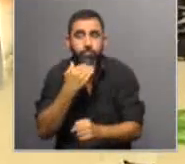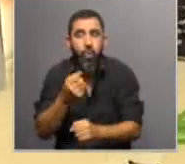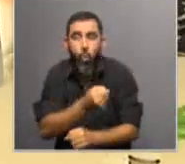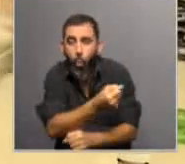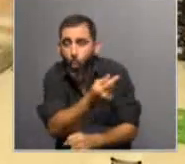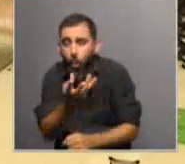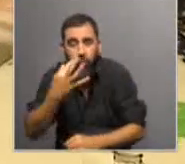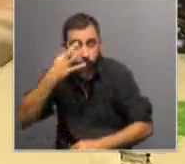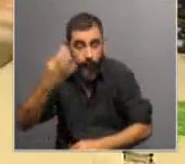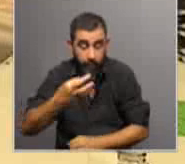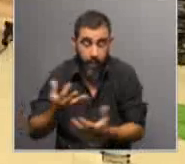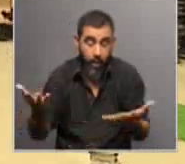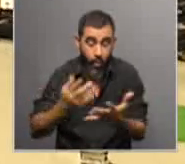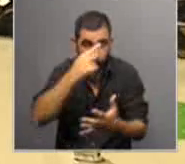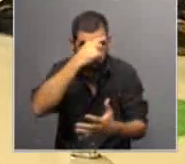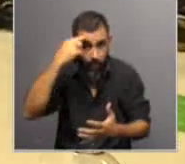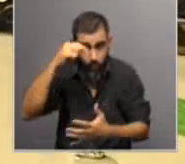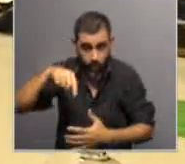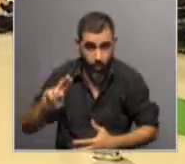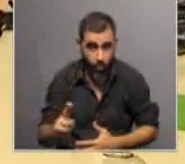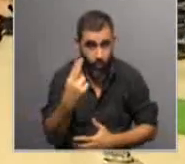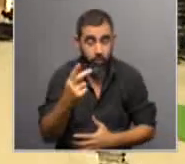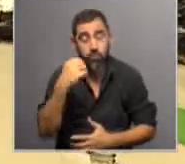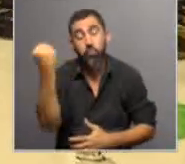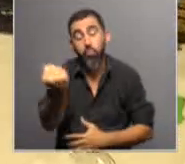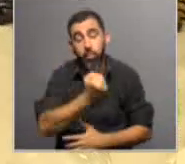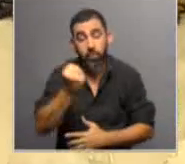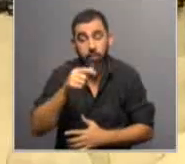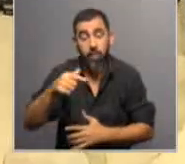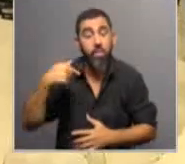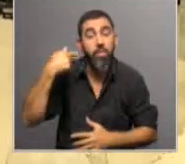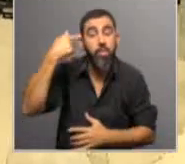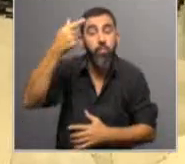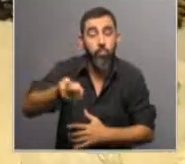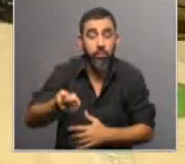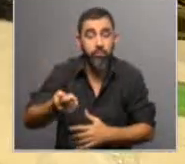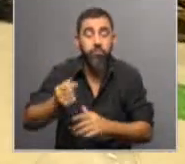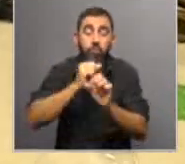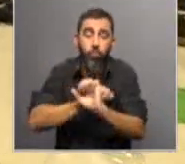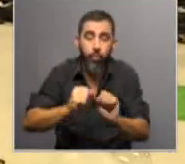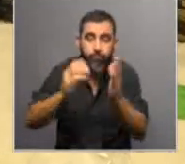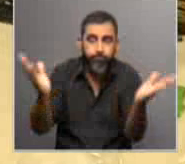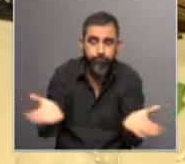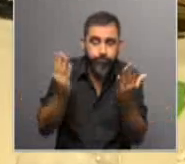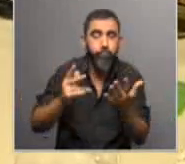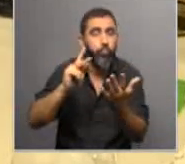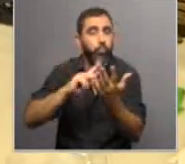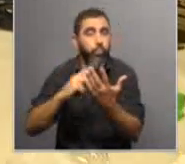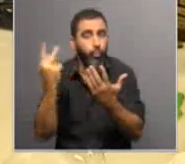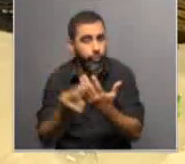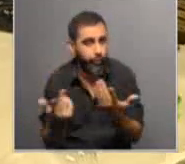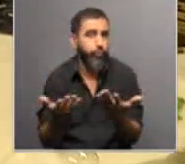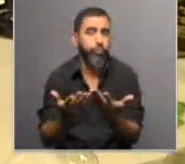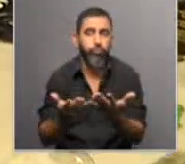cuántos son en este momento. Entonces es muy importante para, bueno, después poder impulsar proyectos,